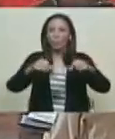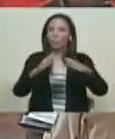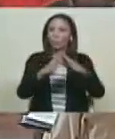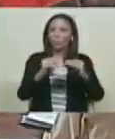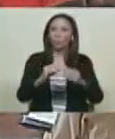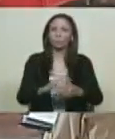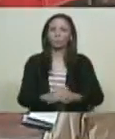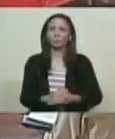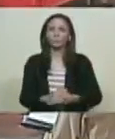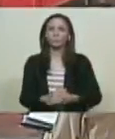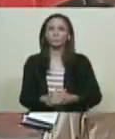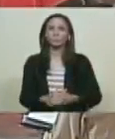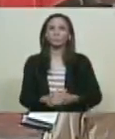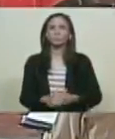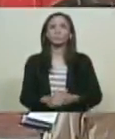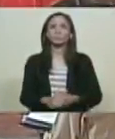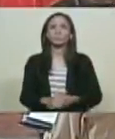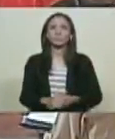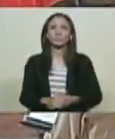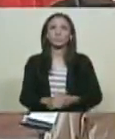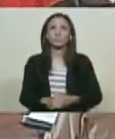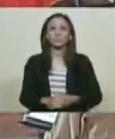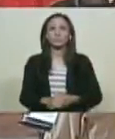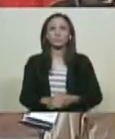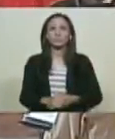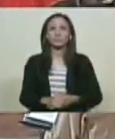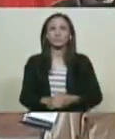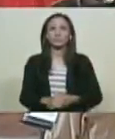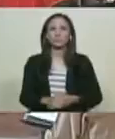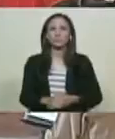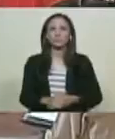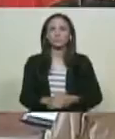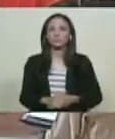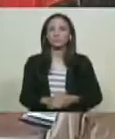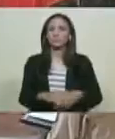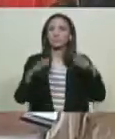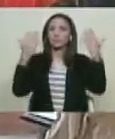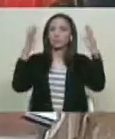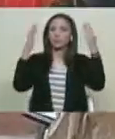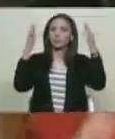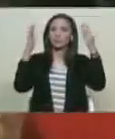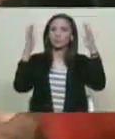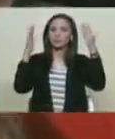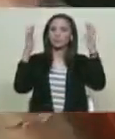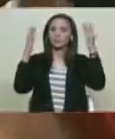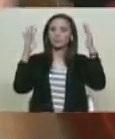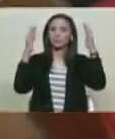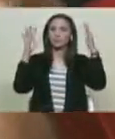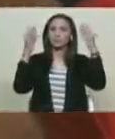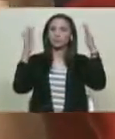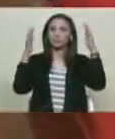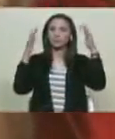¿Para qué? A Chiquitín. Aplauso al Chiquitín, ¿vale?